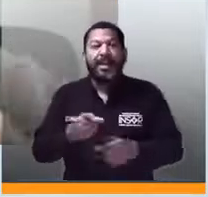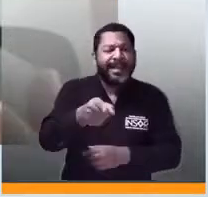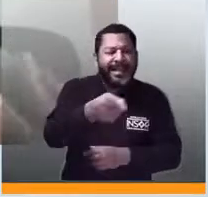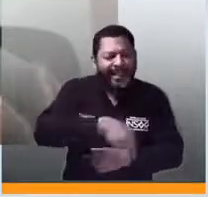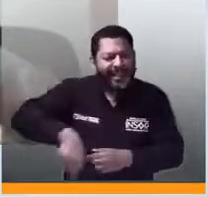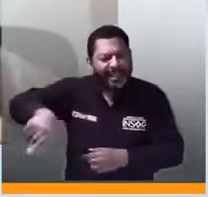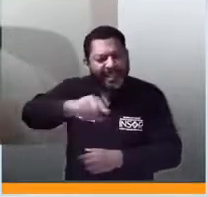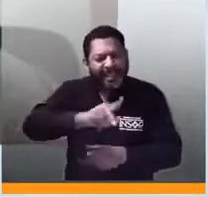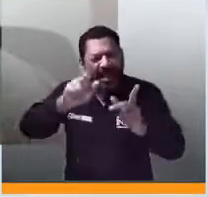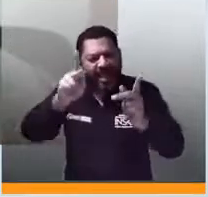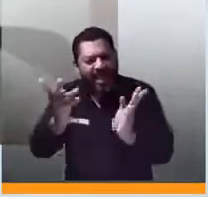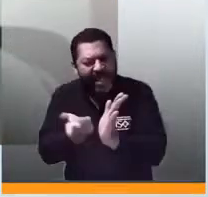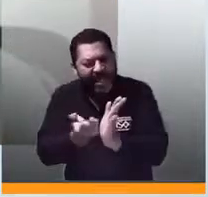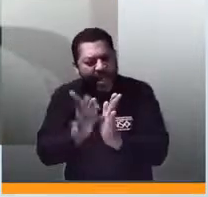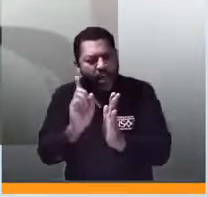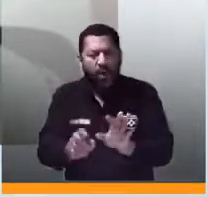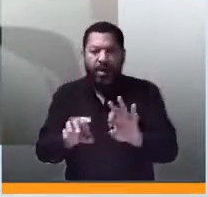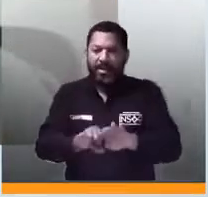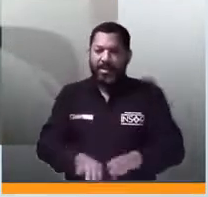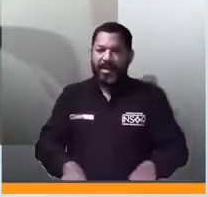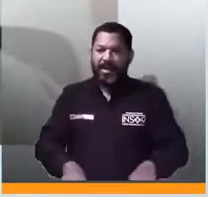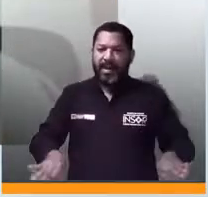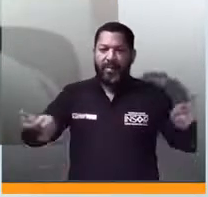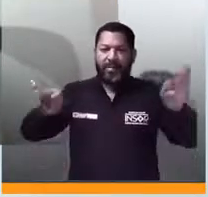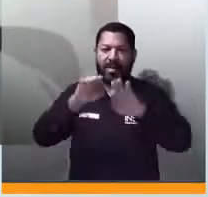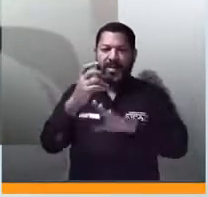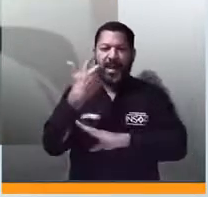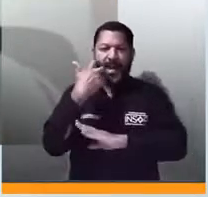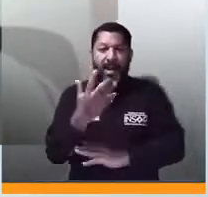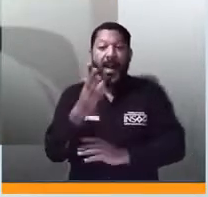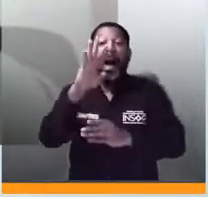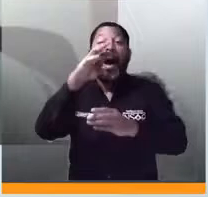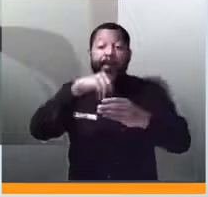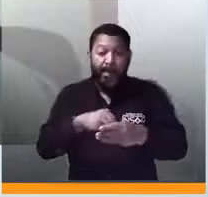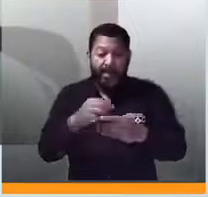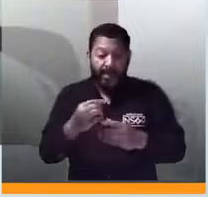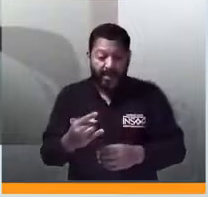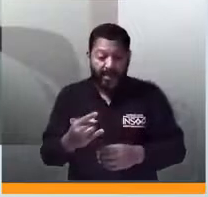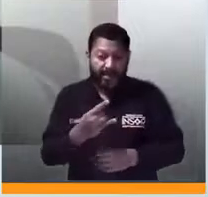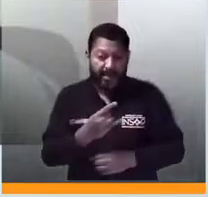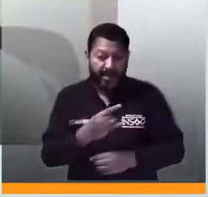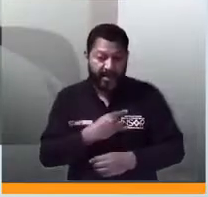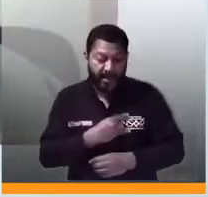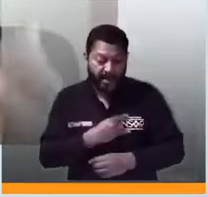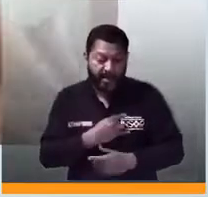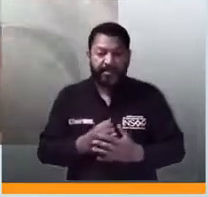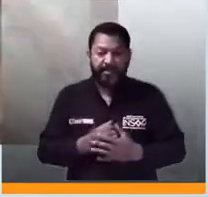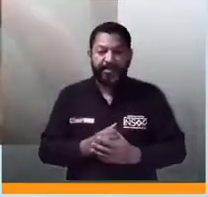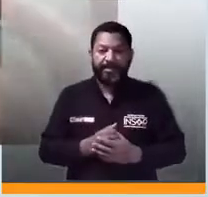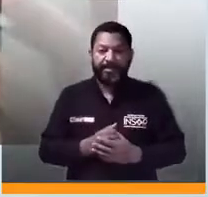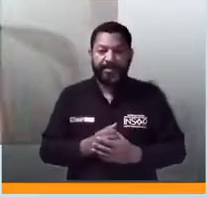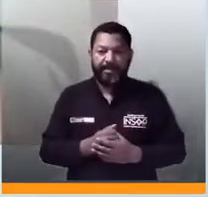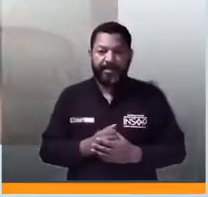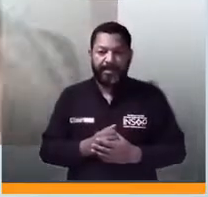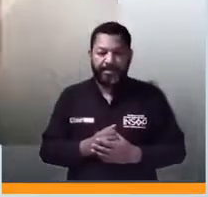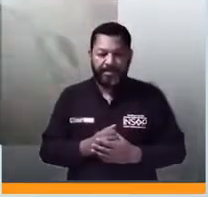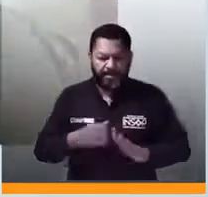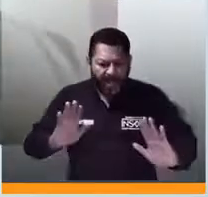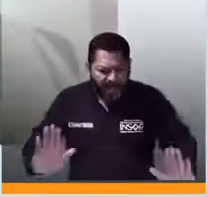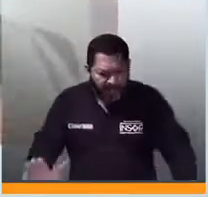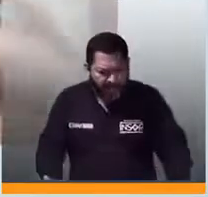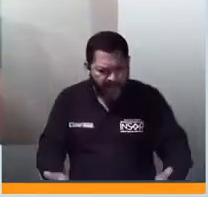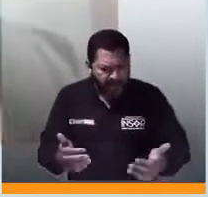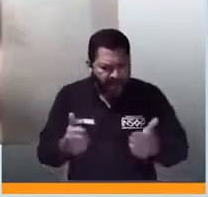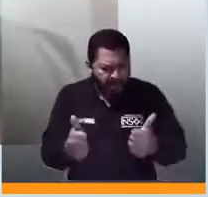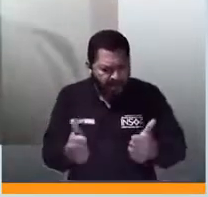estudiantil cobra una importancia relevante al interior de nuestras instituciones de educación superior. El bienestar, que por